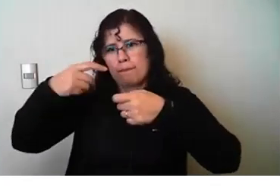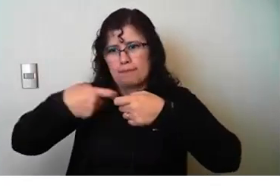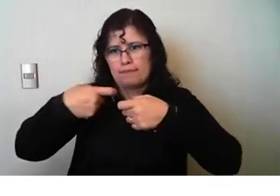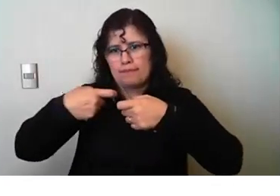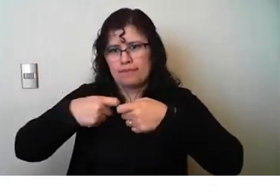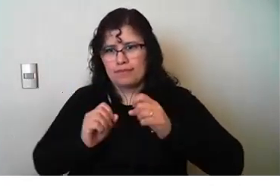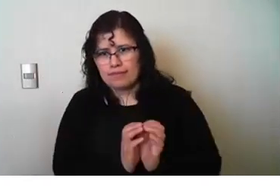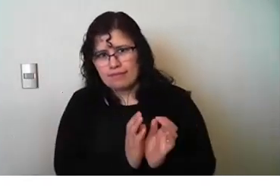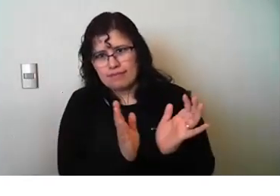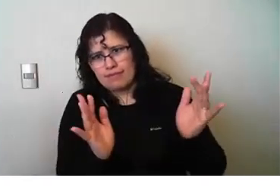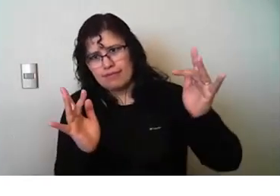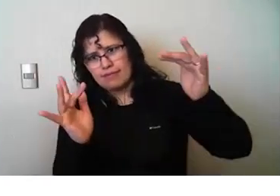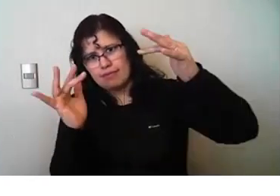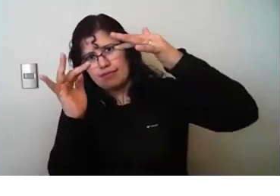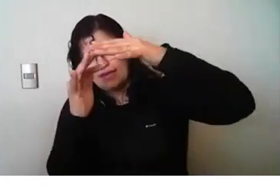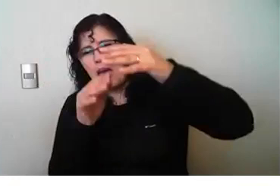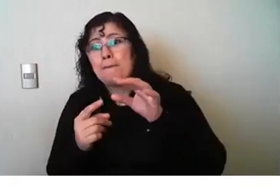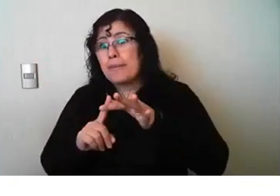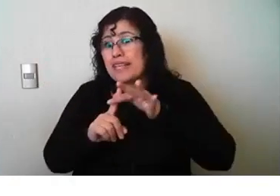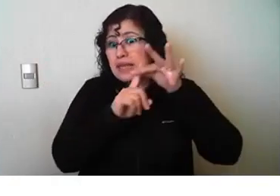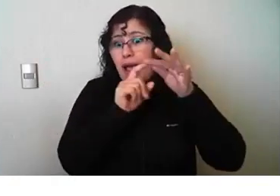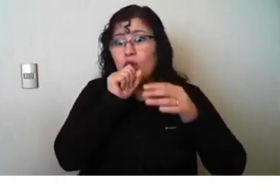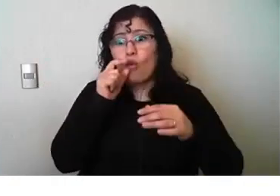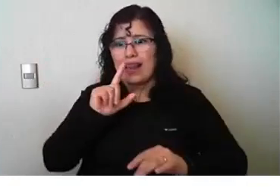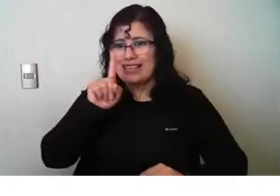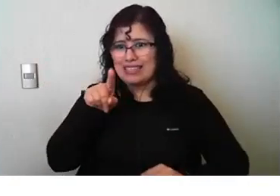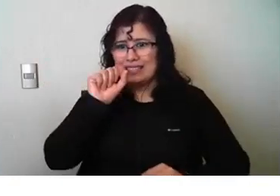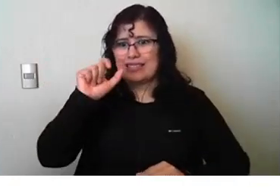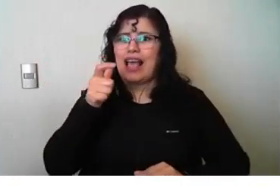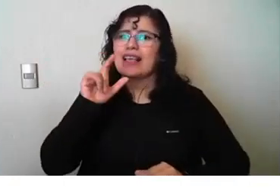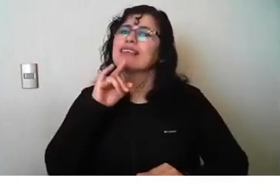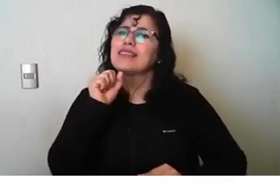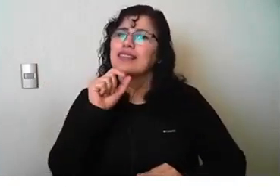principalmente el seno sagital superior,